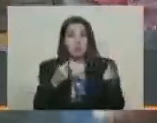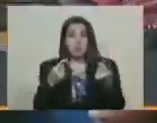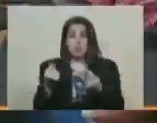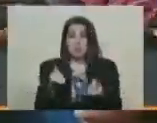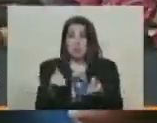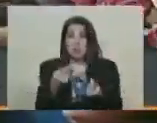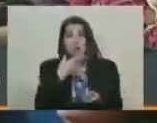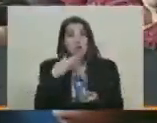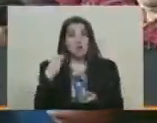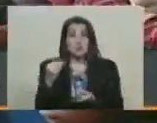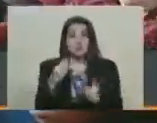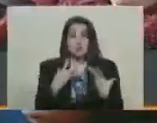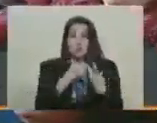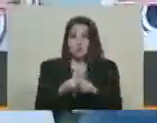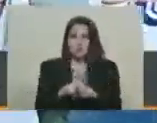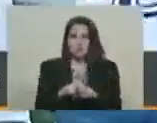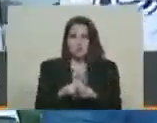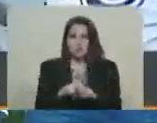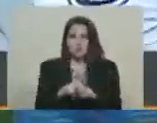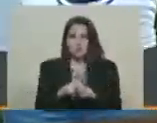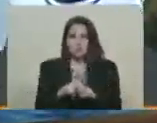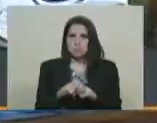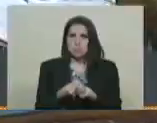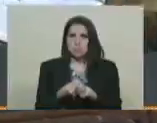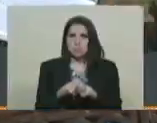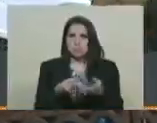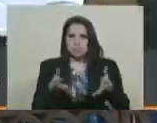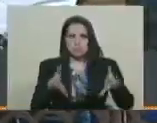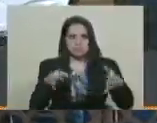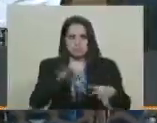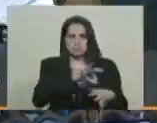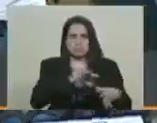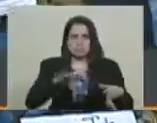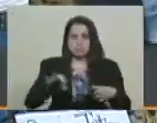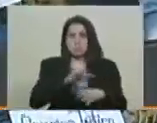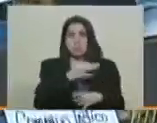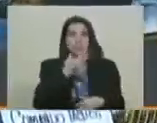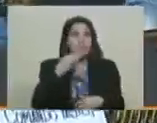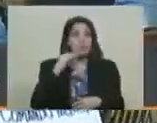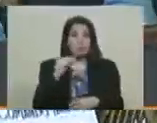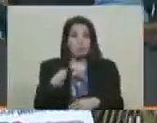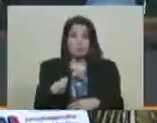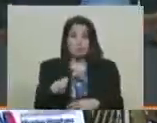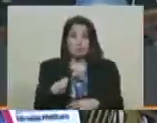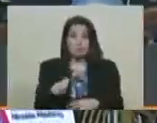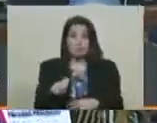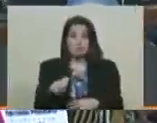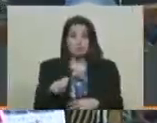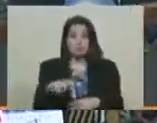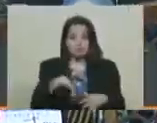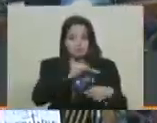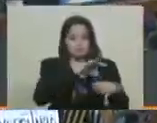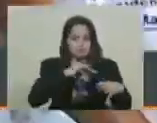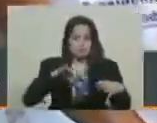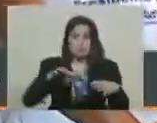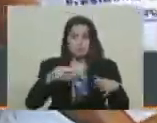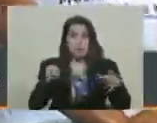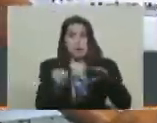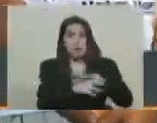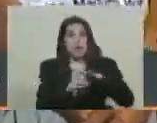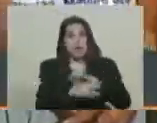A la juventud, vamos a abrir granjas de minería de la juventud, granjas de minero de las cajas de